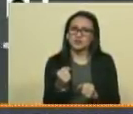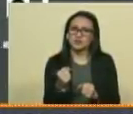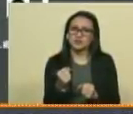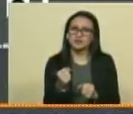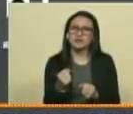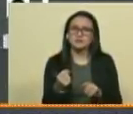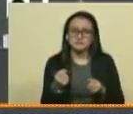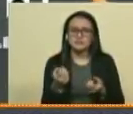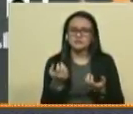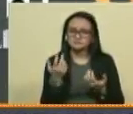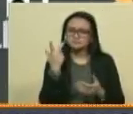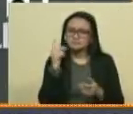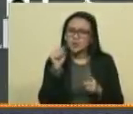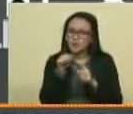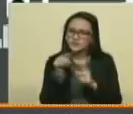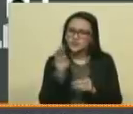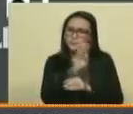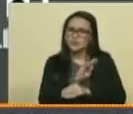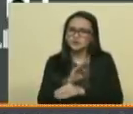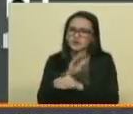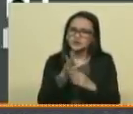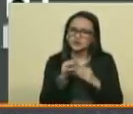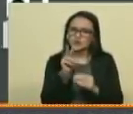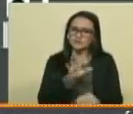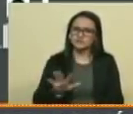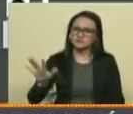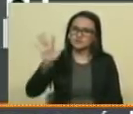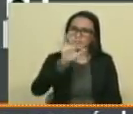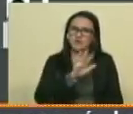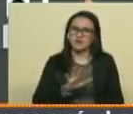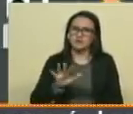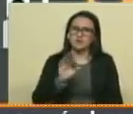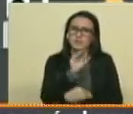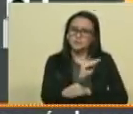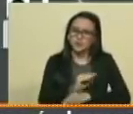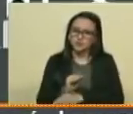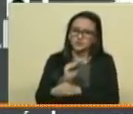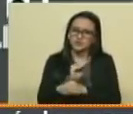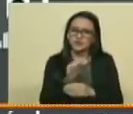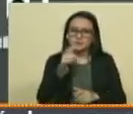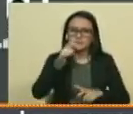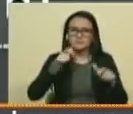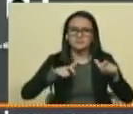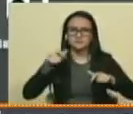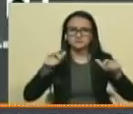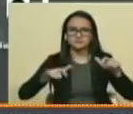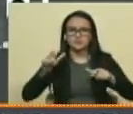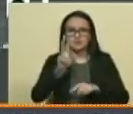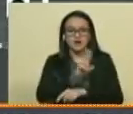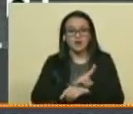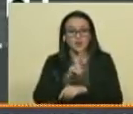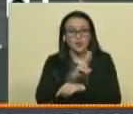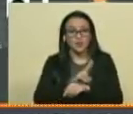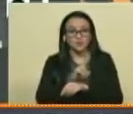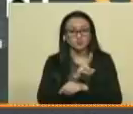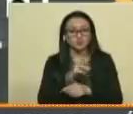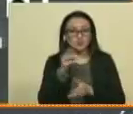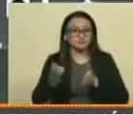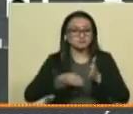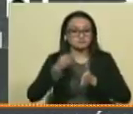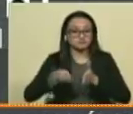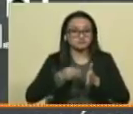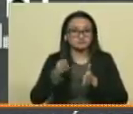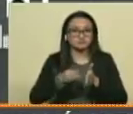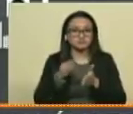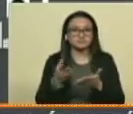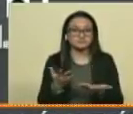para proteger a nuestros venezolanos y venezolanas, proteger a los que hacen uso de nuestros sistemas de transporte. Nosotros nada